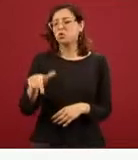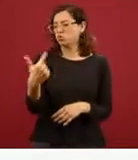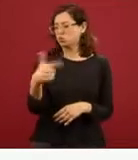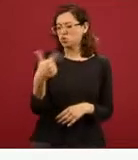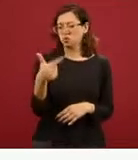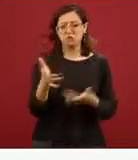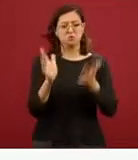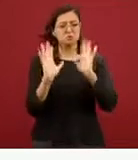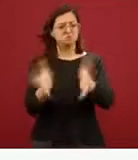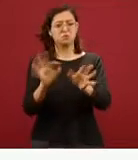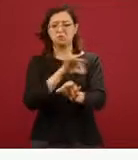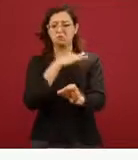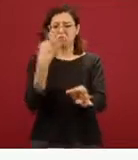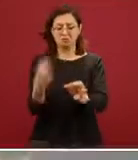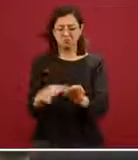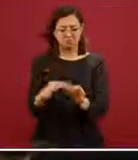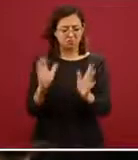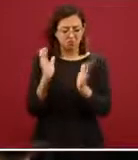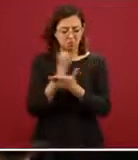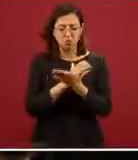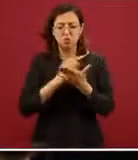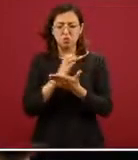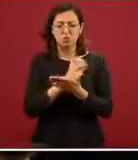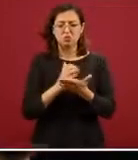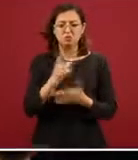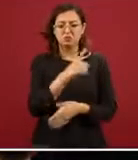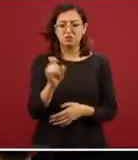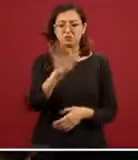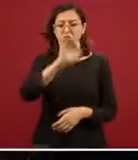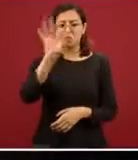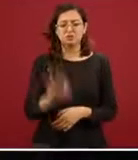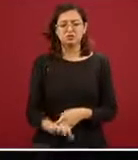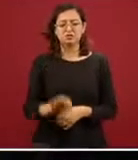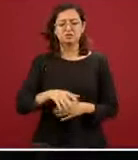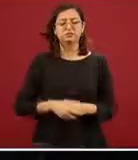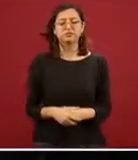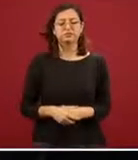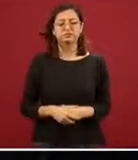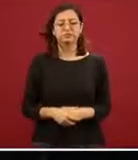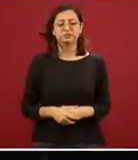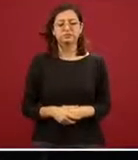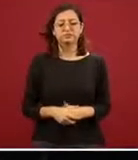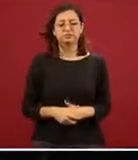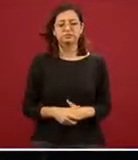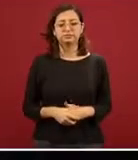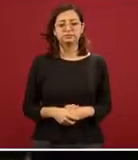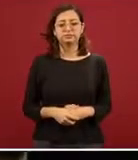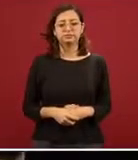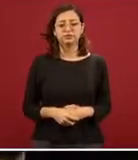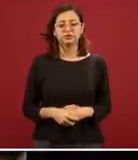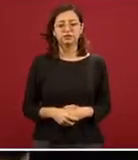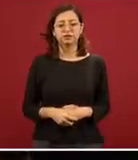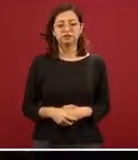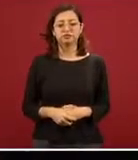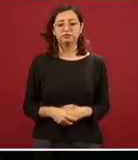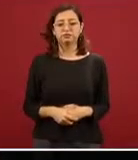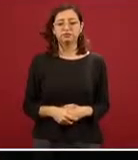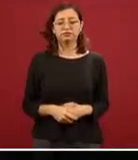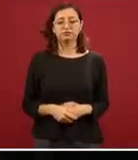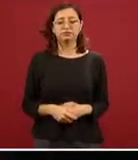han terminado y están recuperados y curados. La siguiente, por favor.